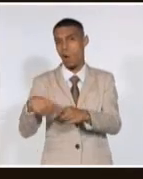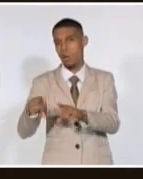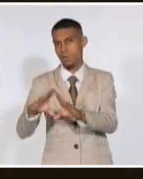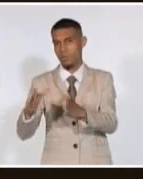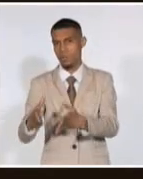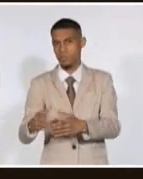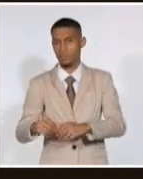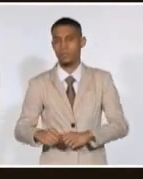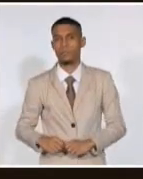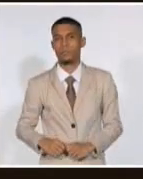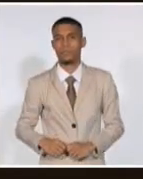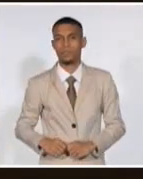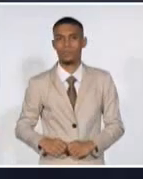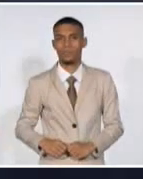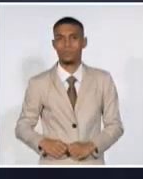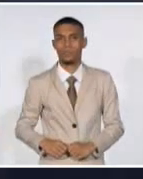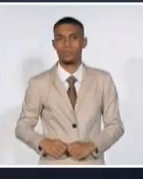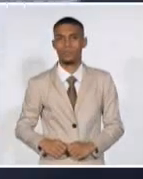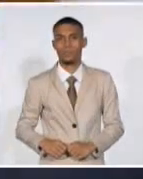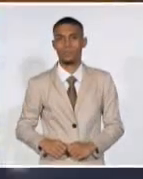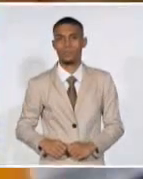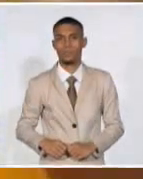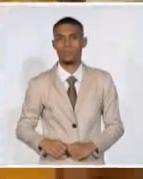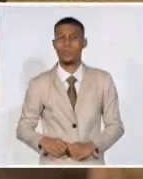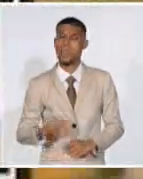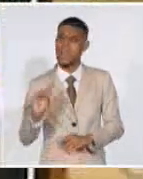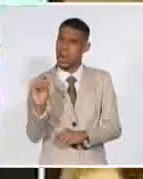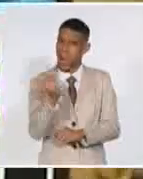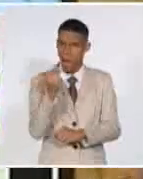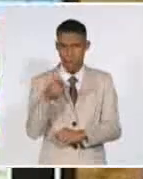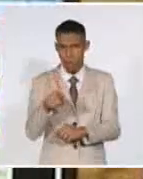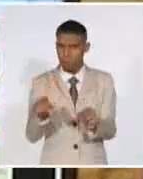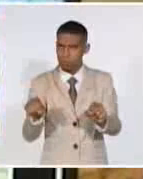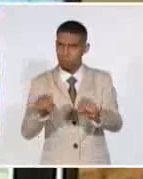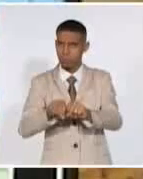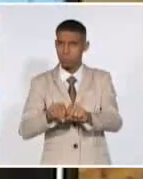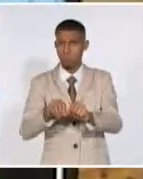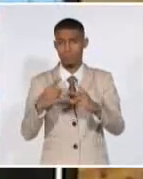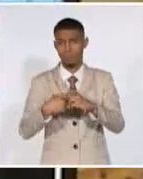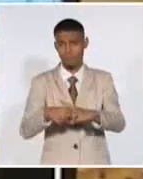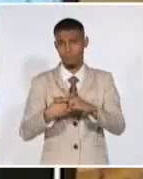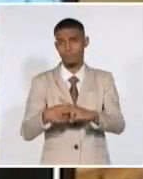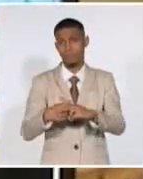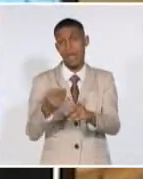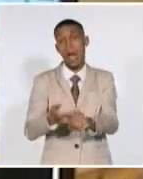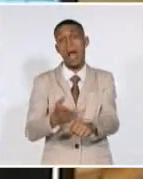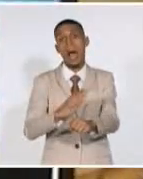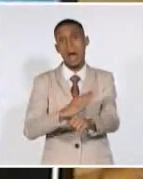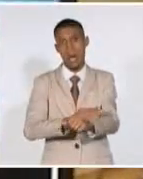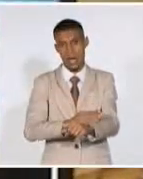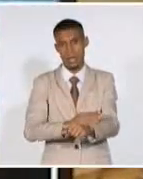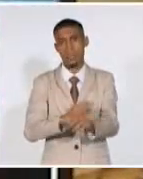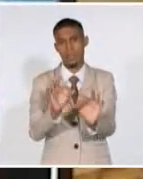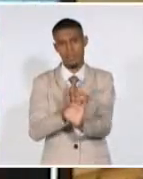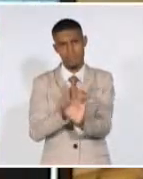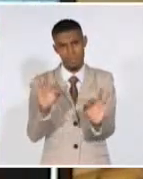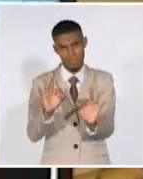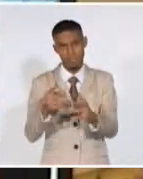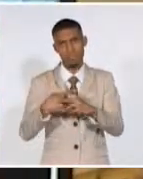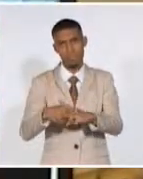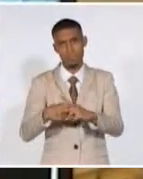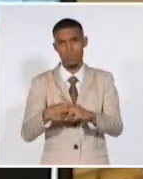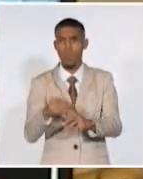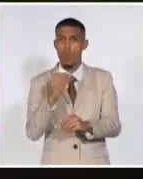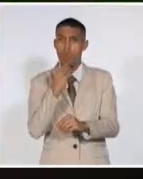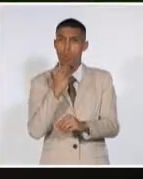identificado con por supuesto con la mayor rapidez posible que es lo que estamos haciendo los mantenimientos hacerlo en el tiempo y con la calidad que requiere para poder sostener la